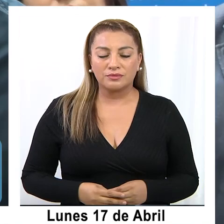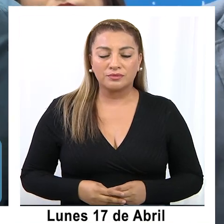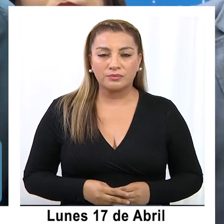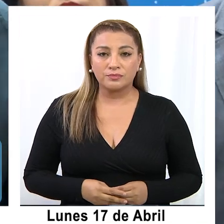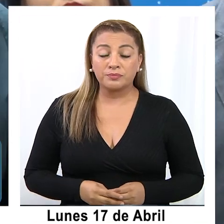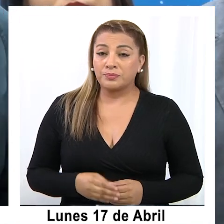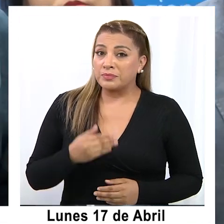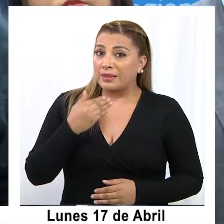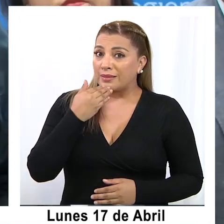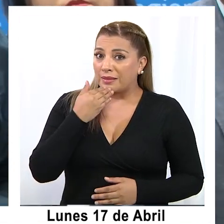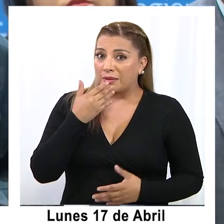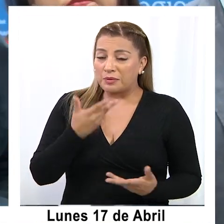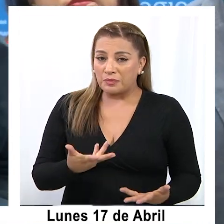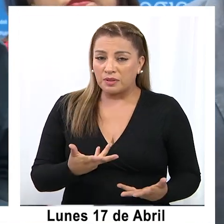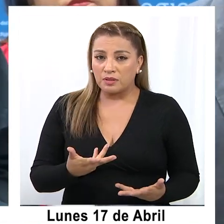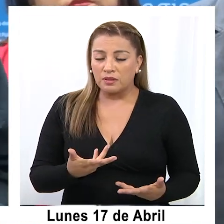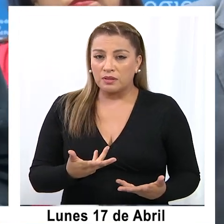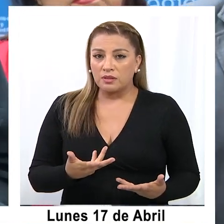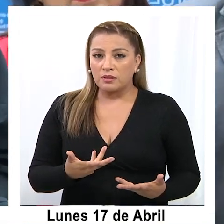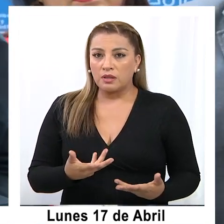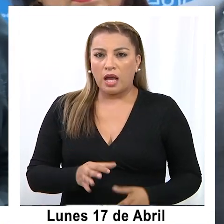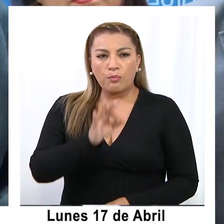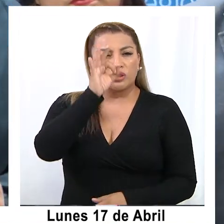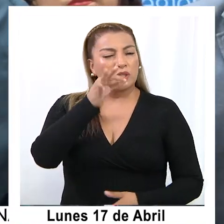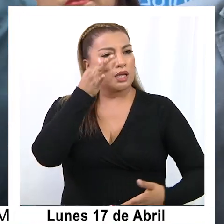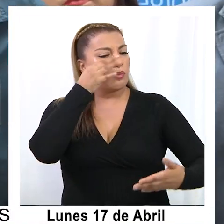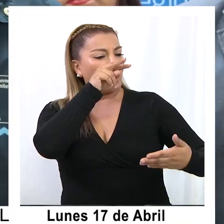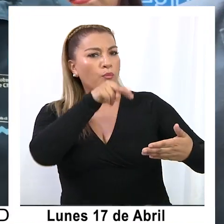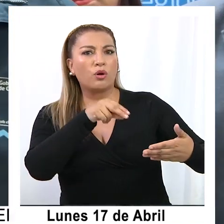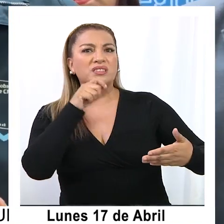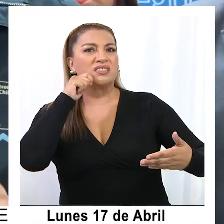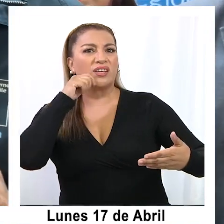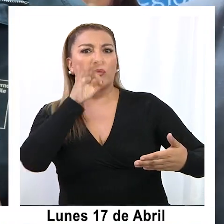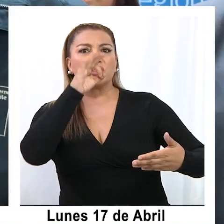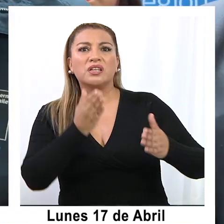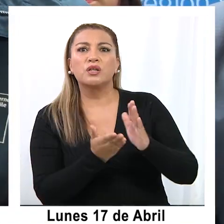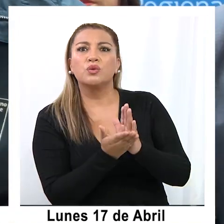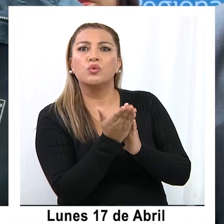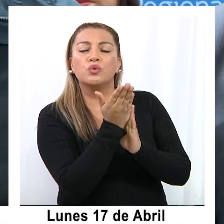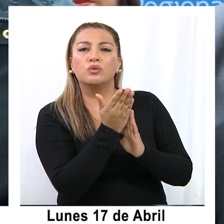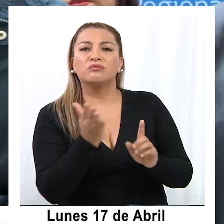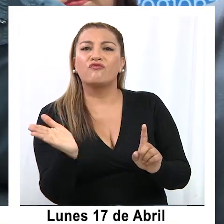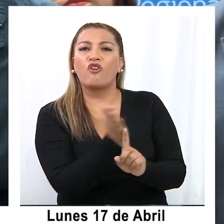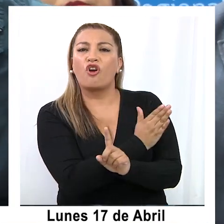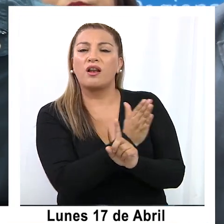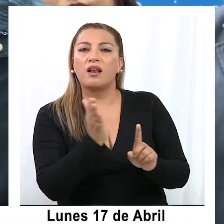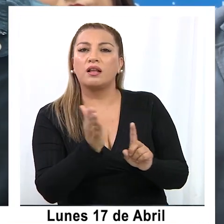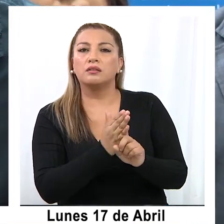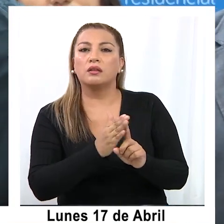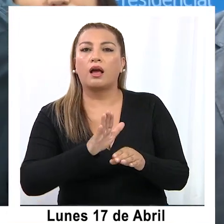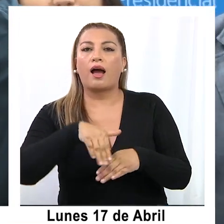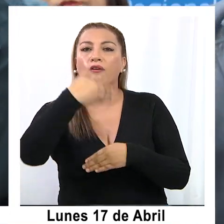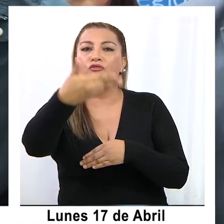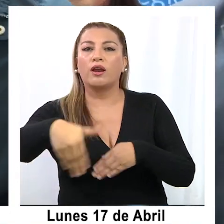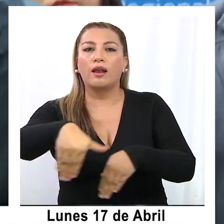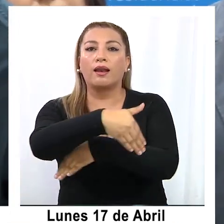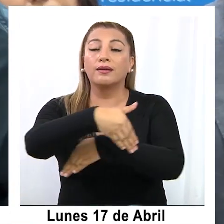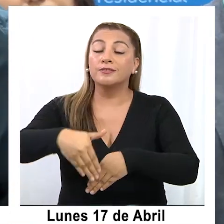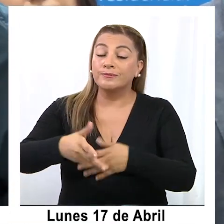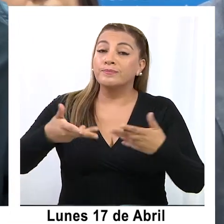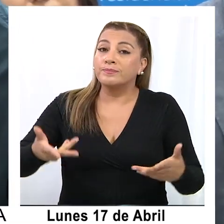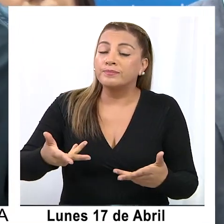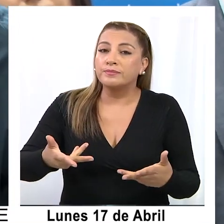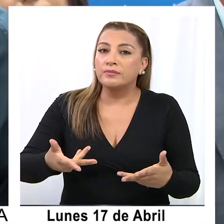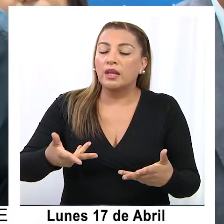Además tenemos, cuando revisamos las cifras, vemos un aumento de los delitos violentos que se cometen en el espacio público y eso